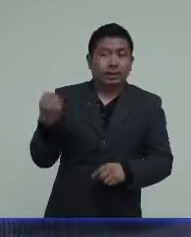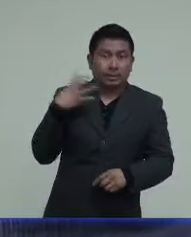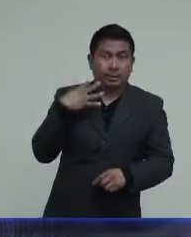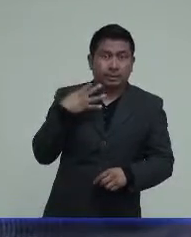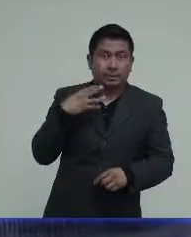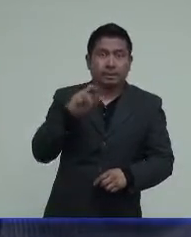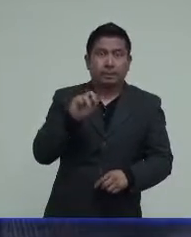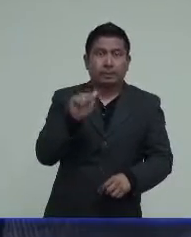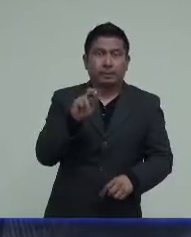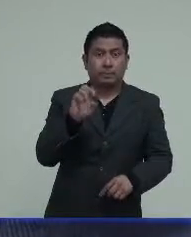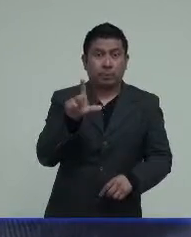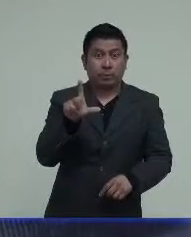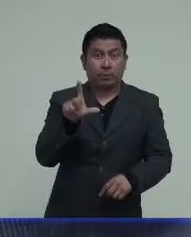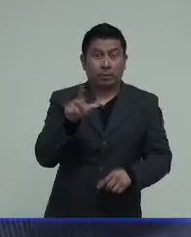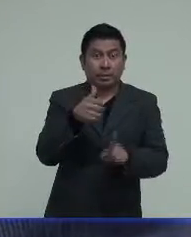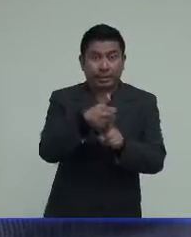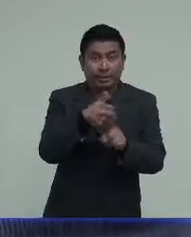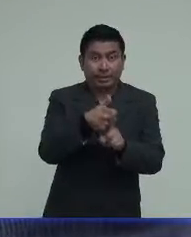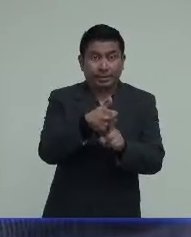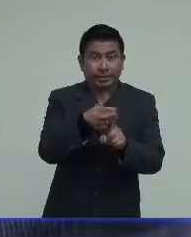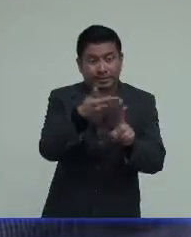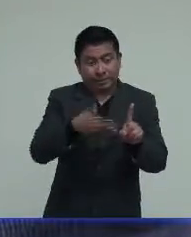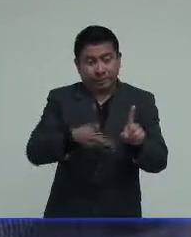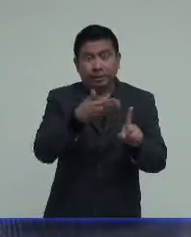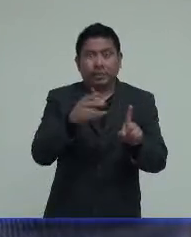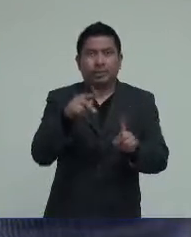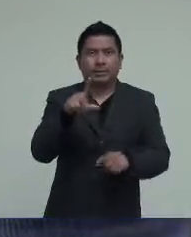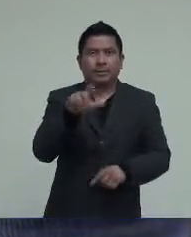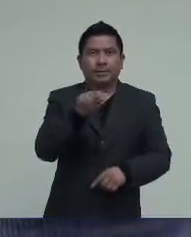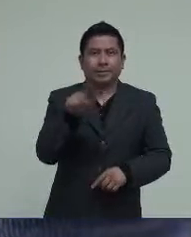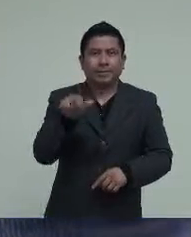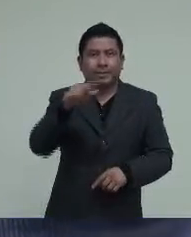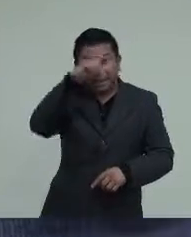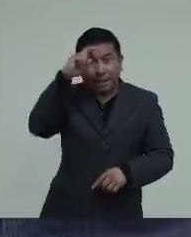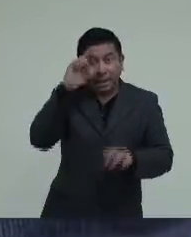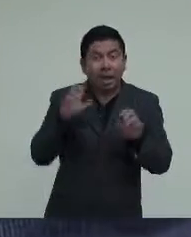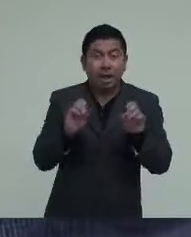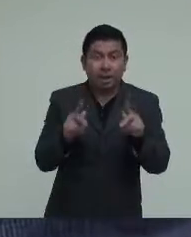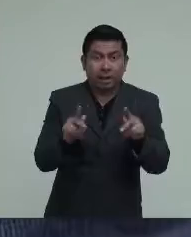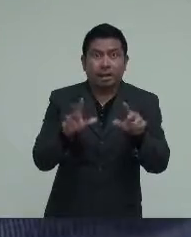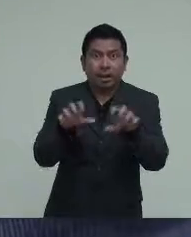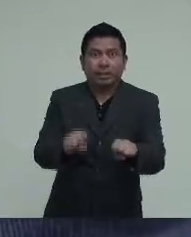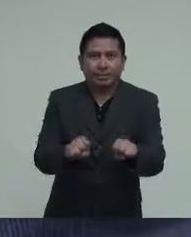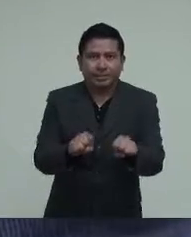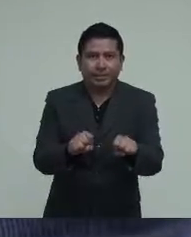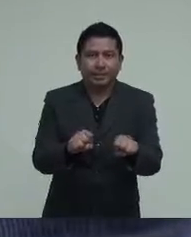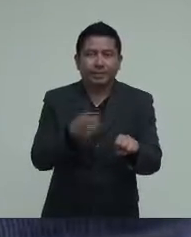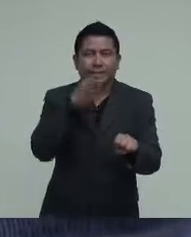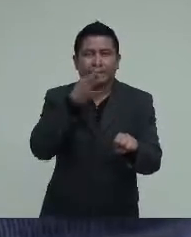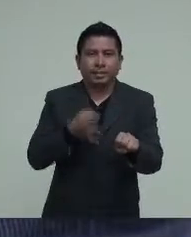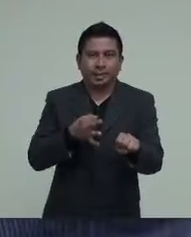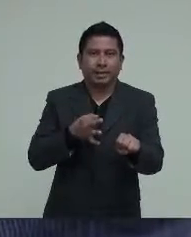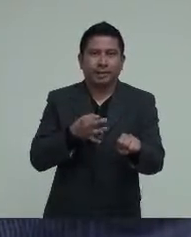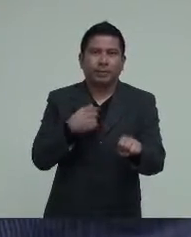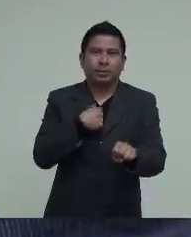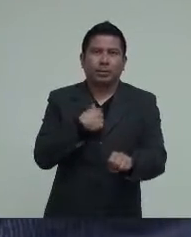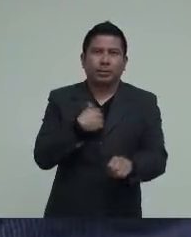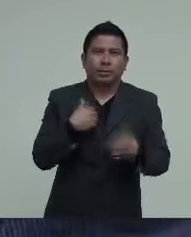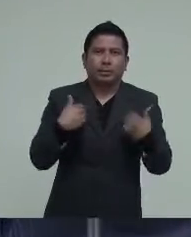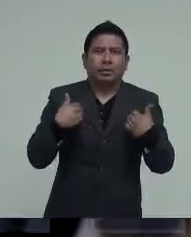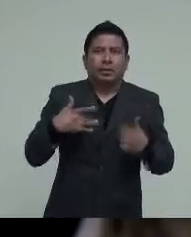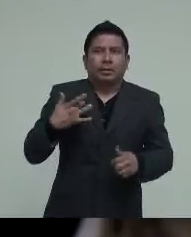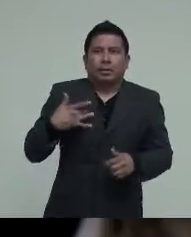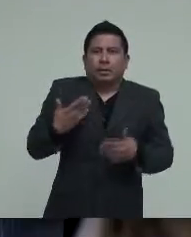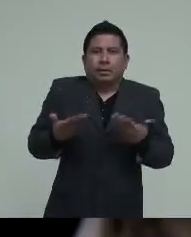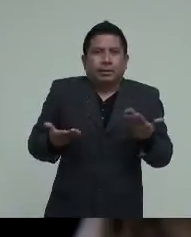me contaron de que Manuel, bueno, tenía una plaza de trabajo, realmente